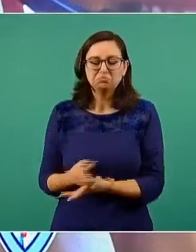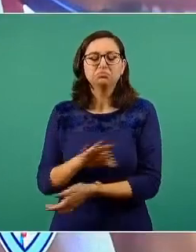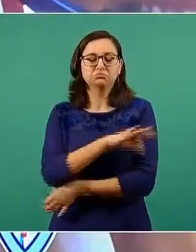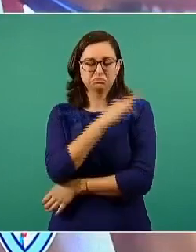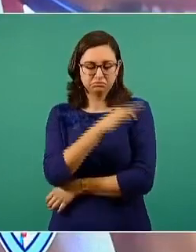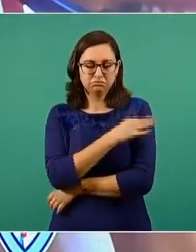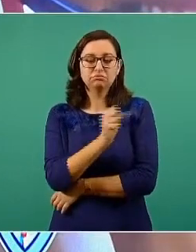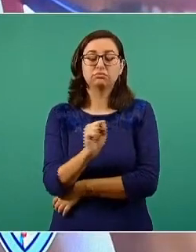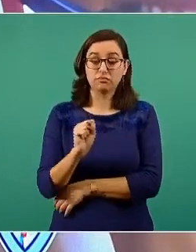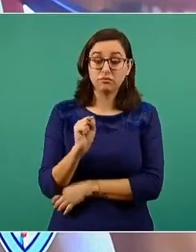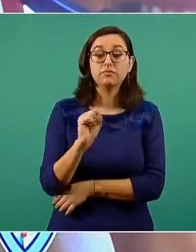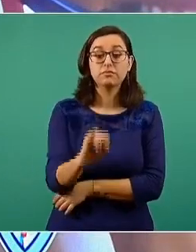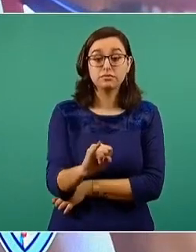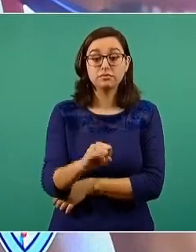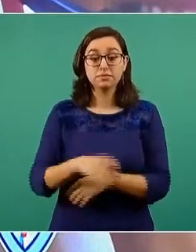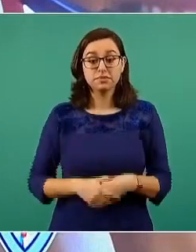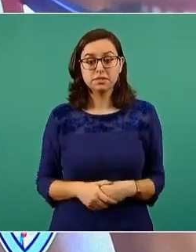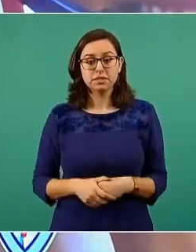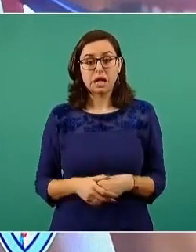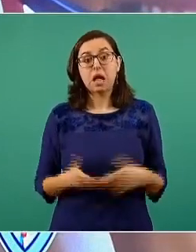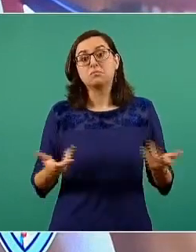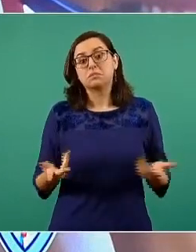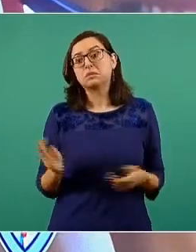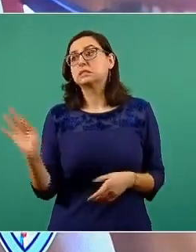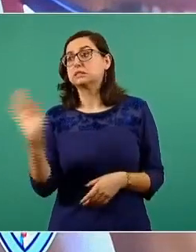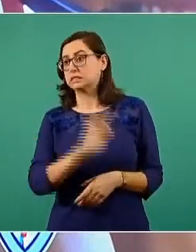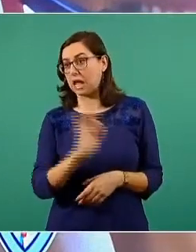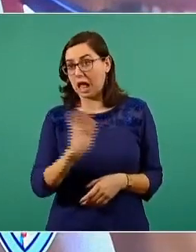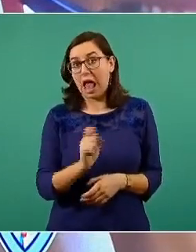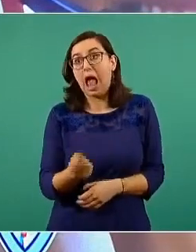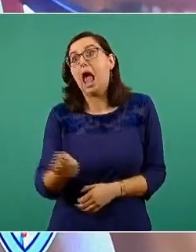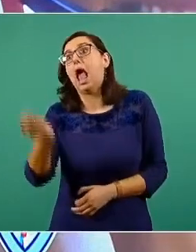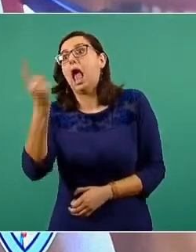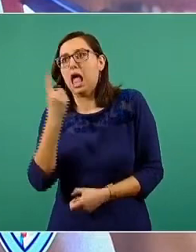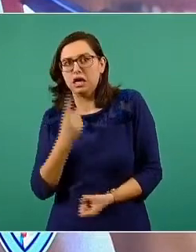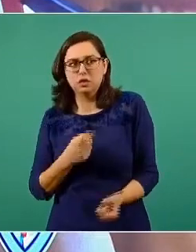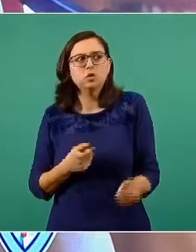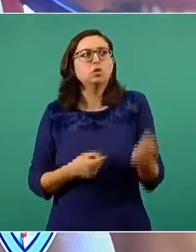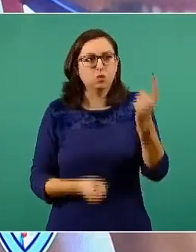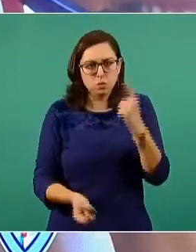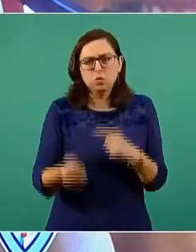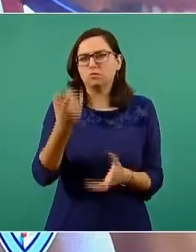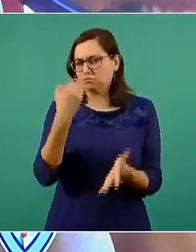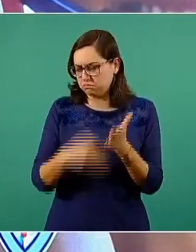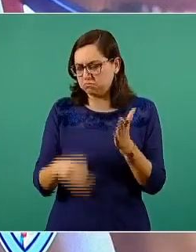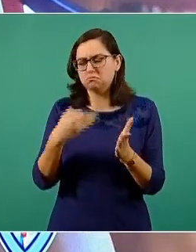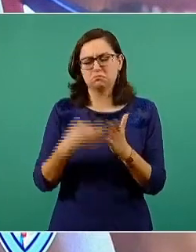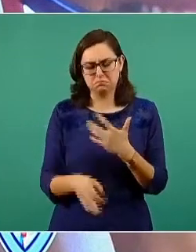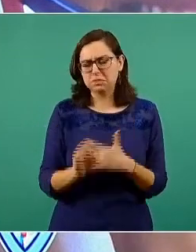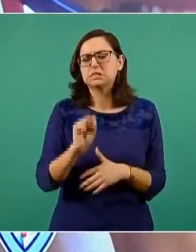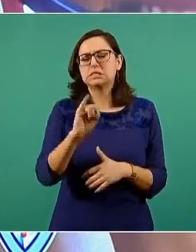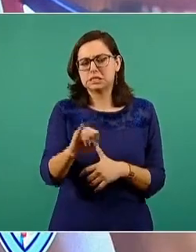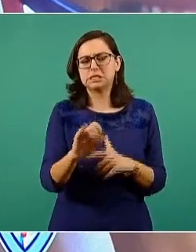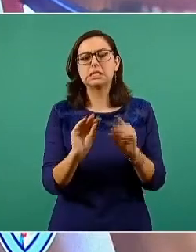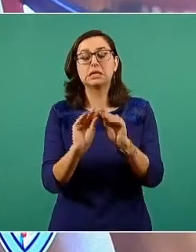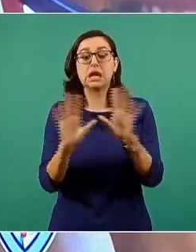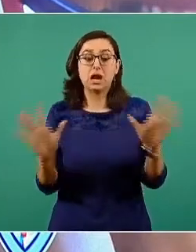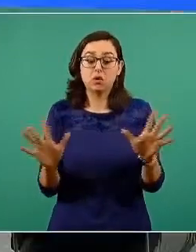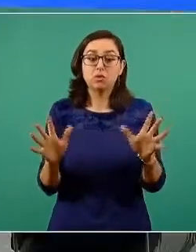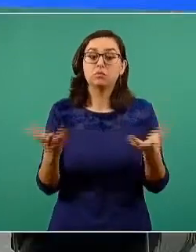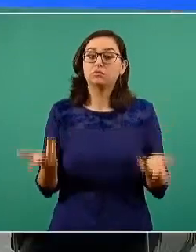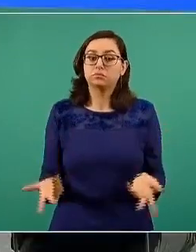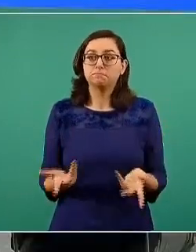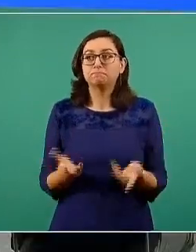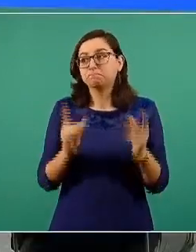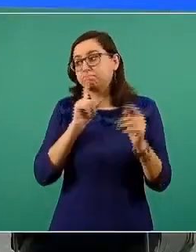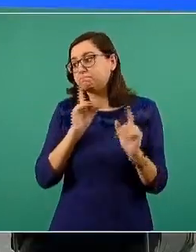ocurriendo. Obviamente puede haber alguien que quede fuera de la atención del operativo Correcaminos. No se